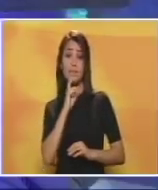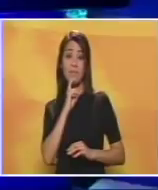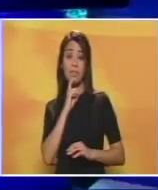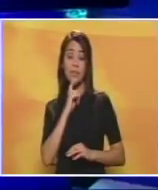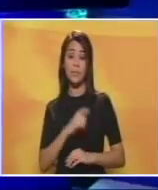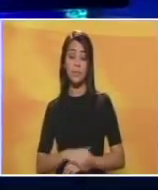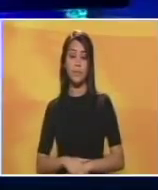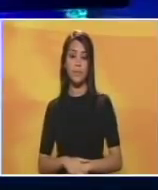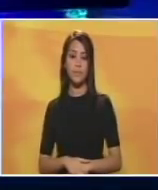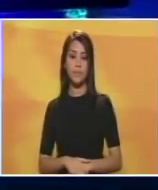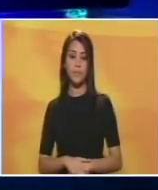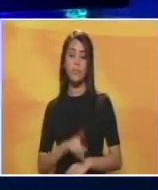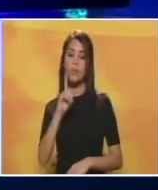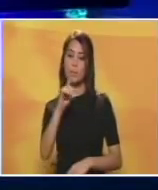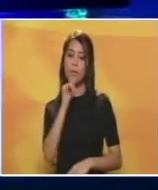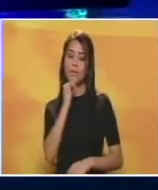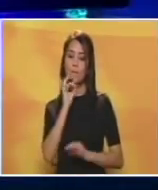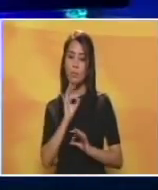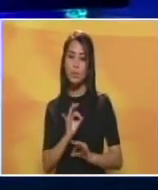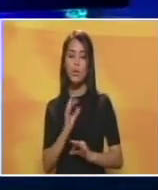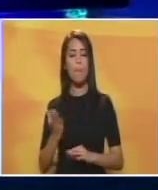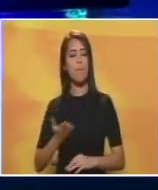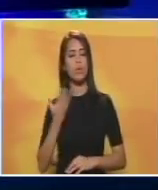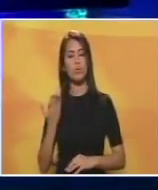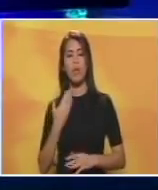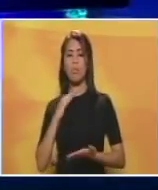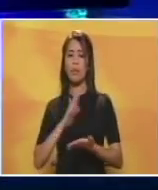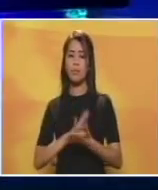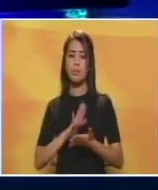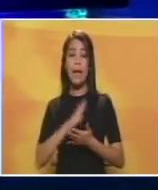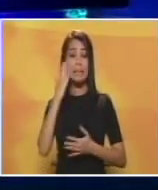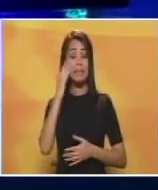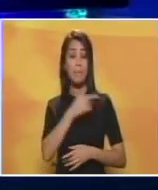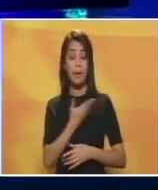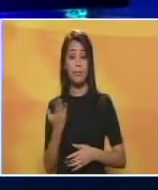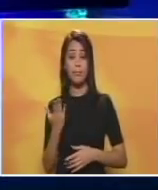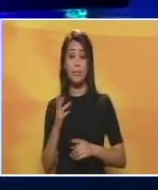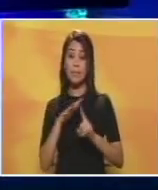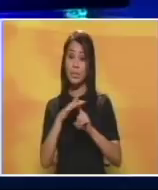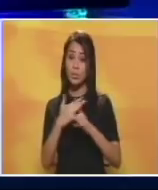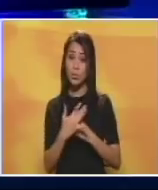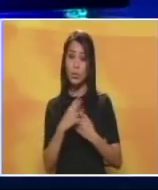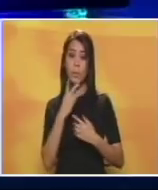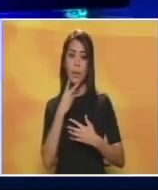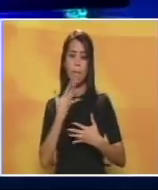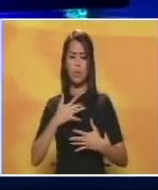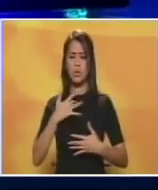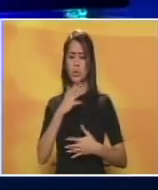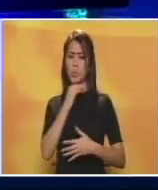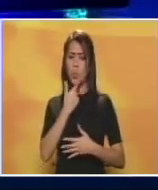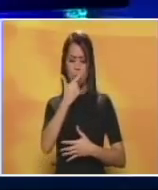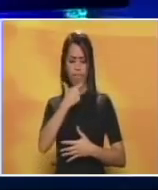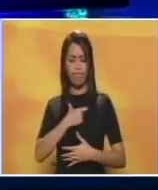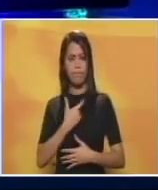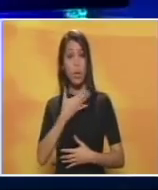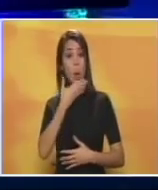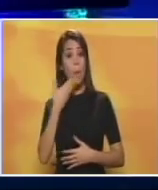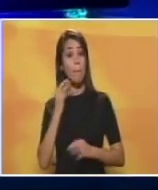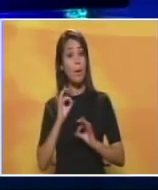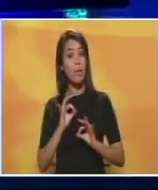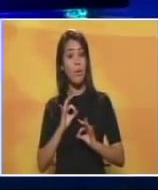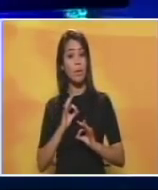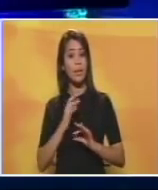infecciones. También recomienda mantener la calma al conocer estos casos. Si no ha presentado ningún tipo de síntoma, lo mejor es